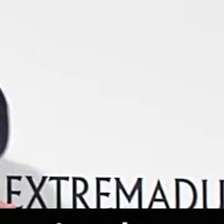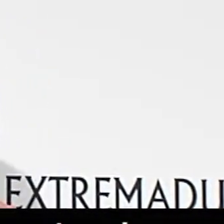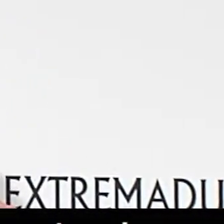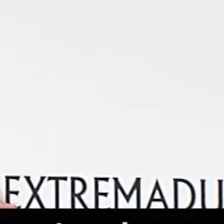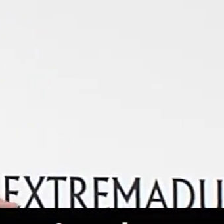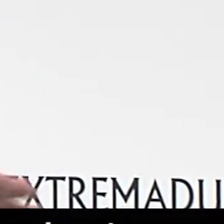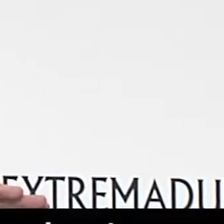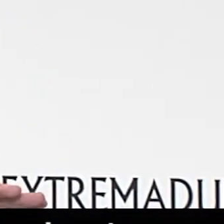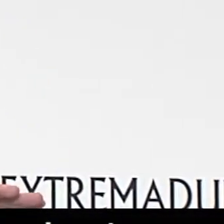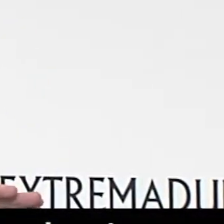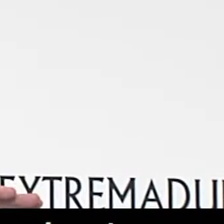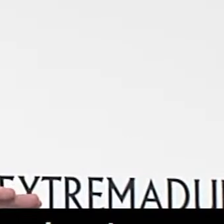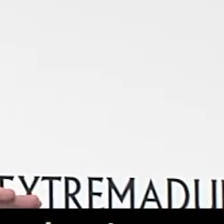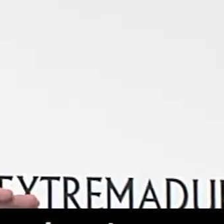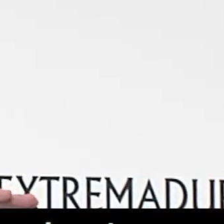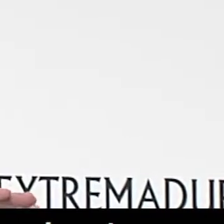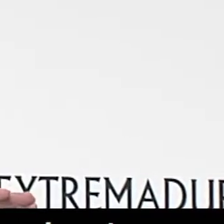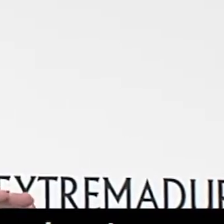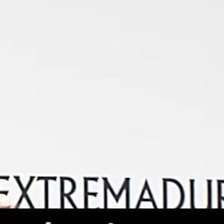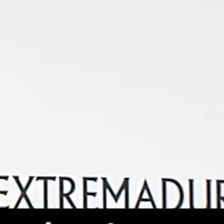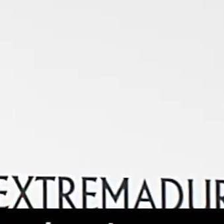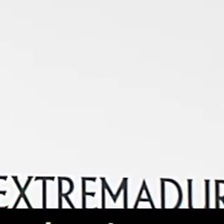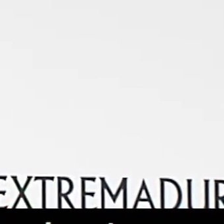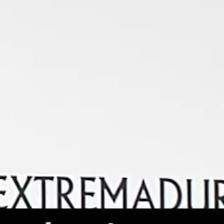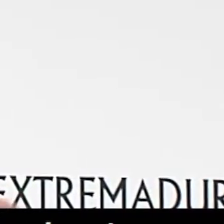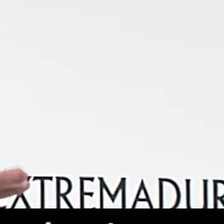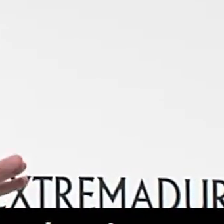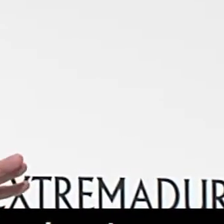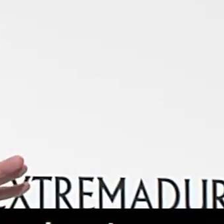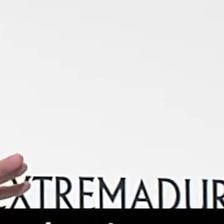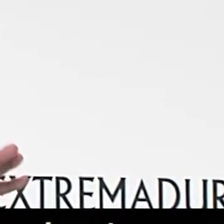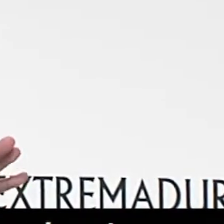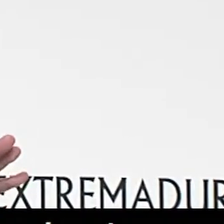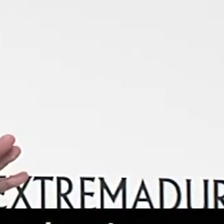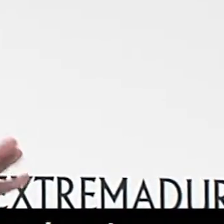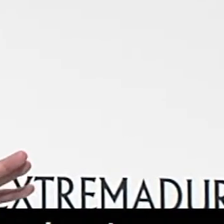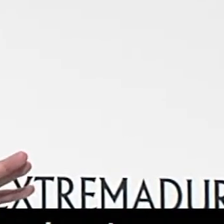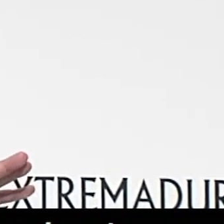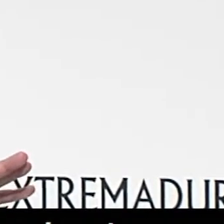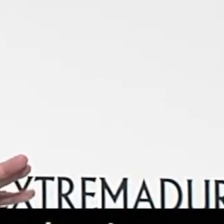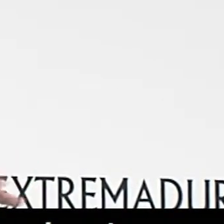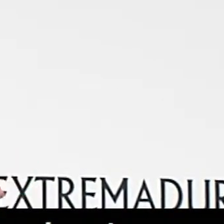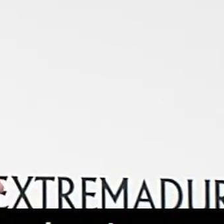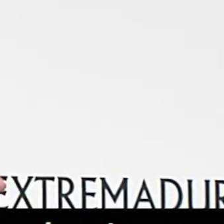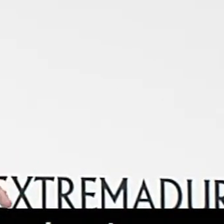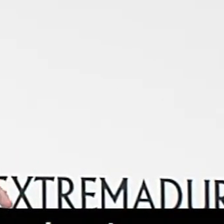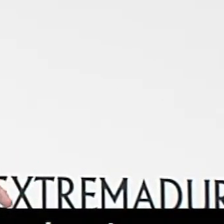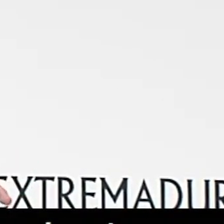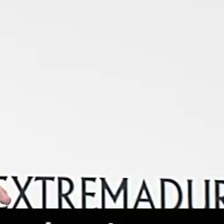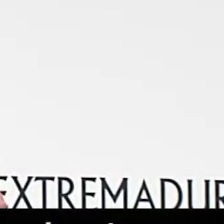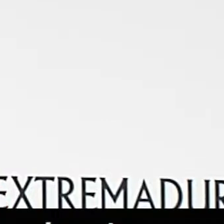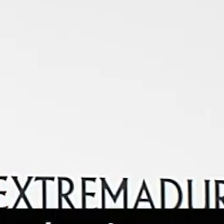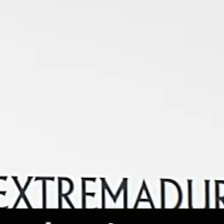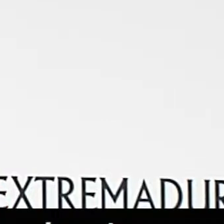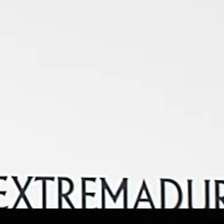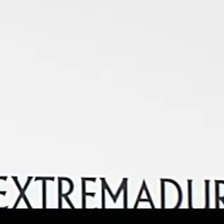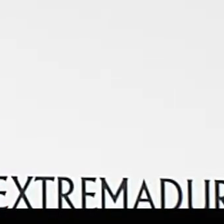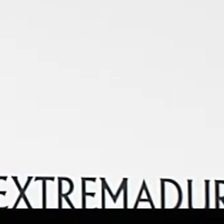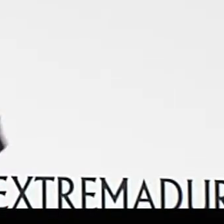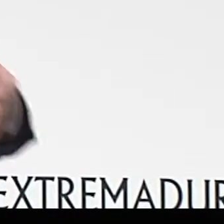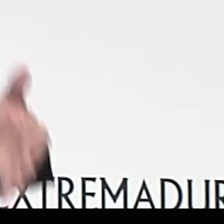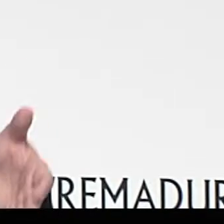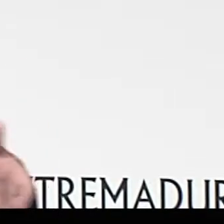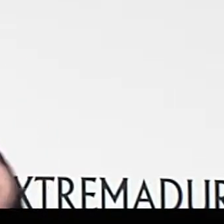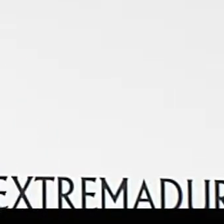mercancías de tipo pesado, serán una ayuda de 200 euros por empresa y 185